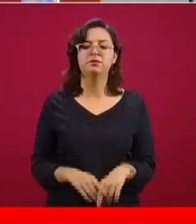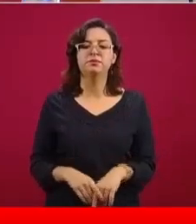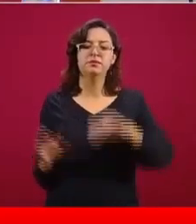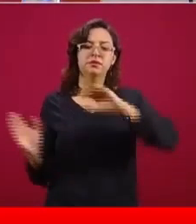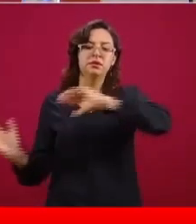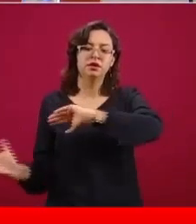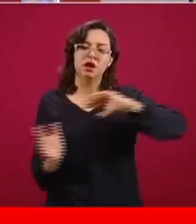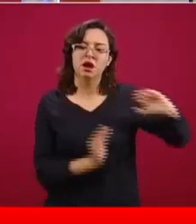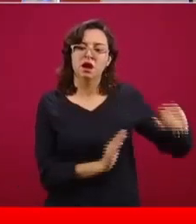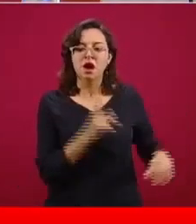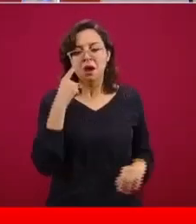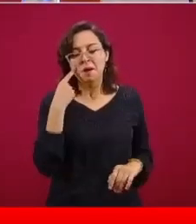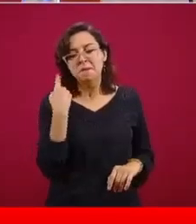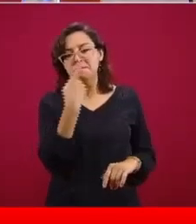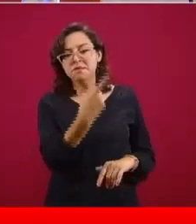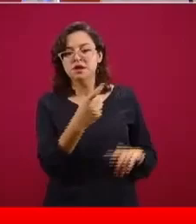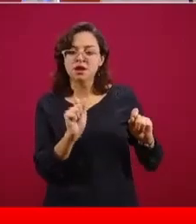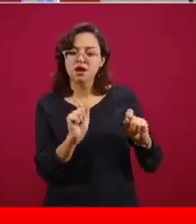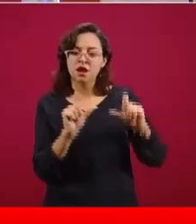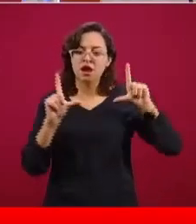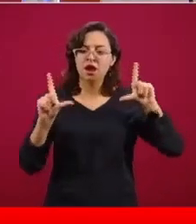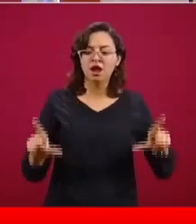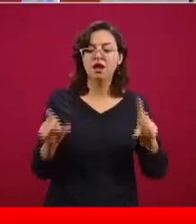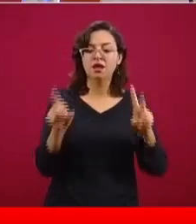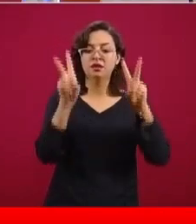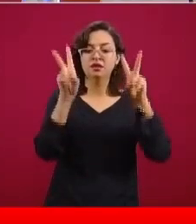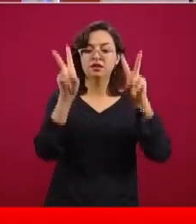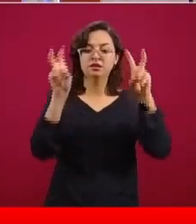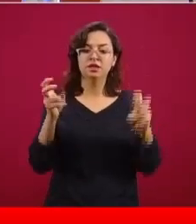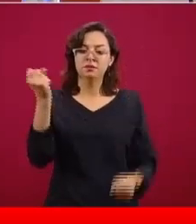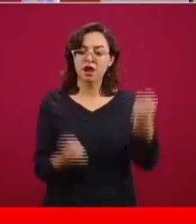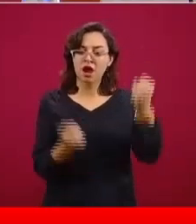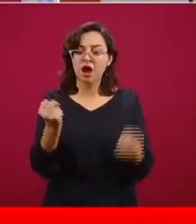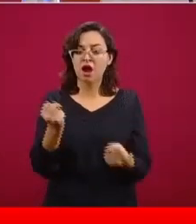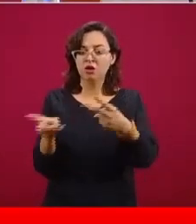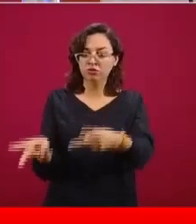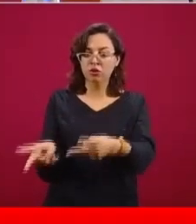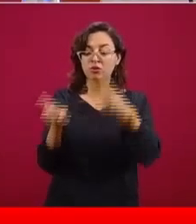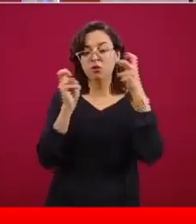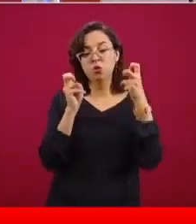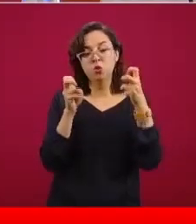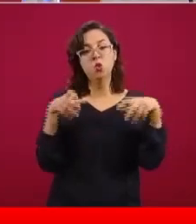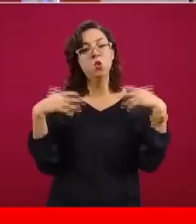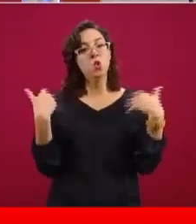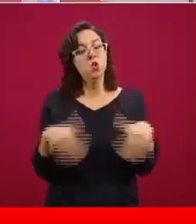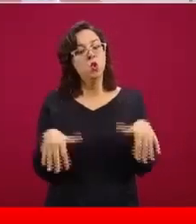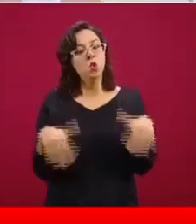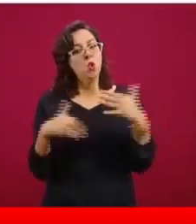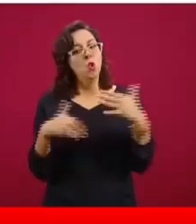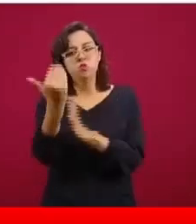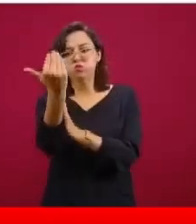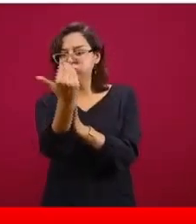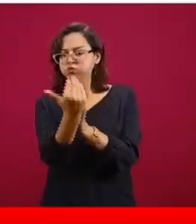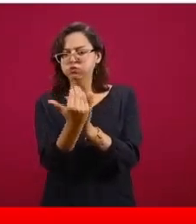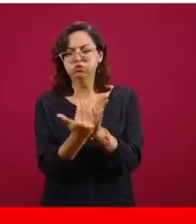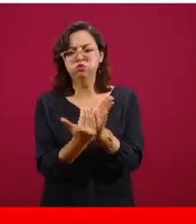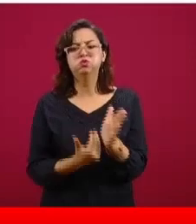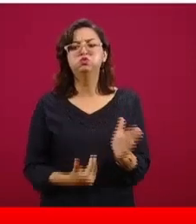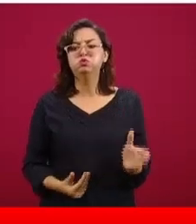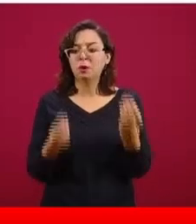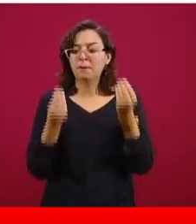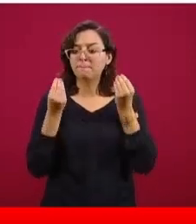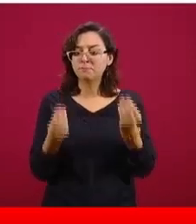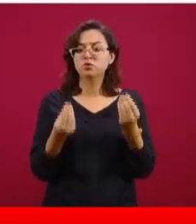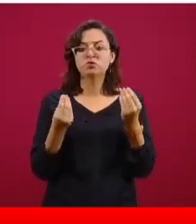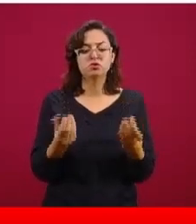vehículos aquí sí hay una un descenso muy muy importante recibimos en 15.000 en